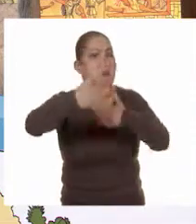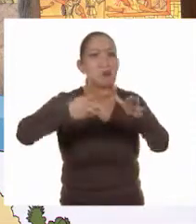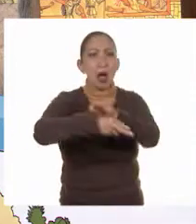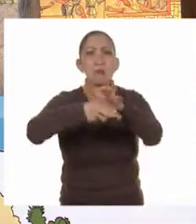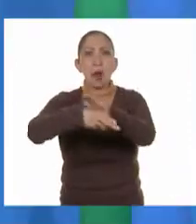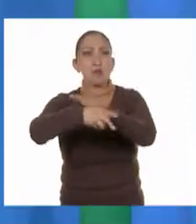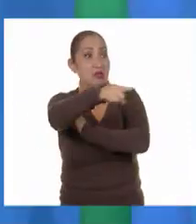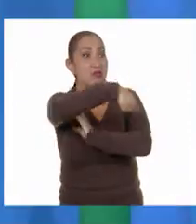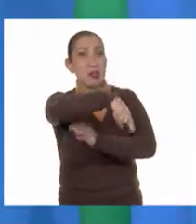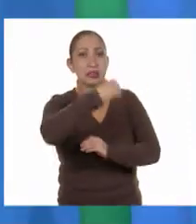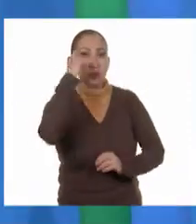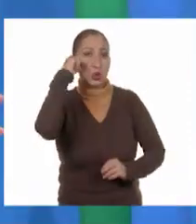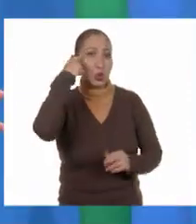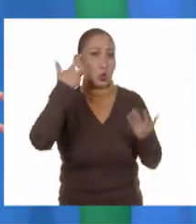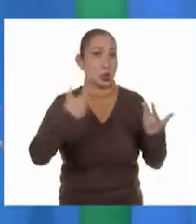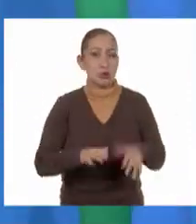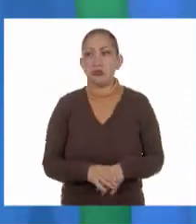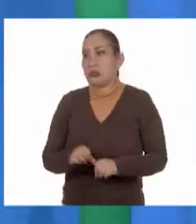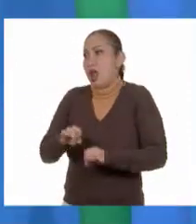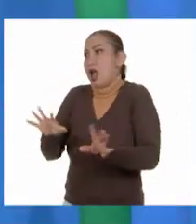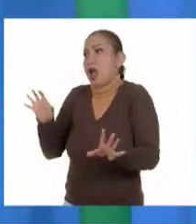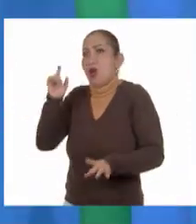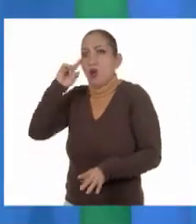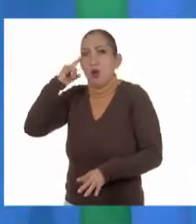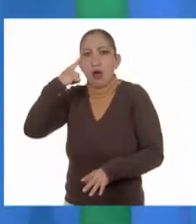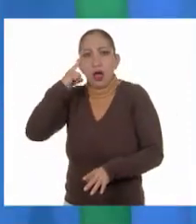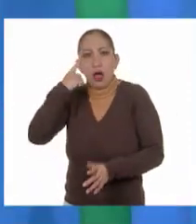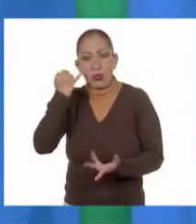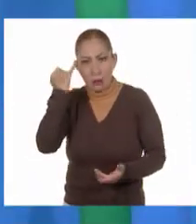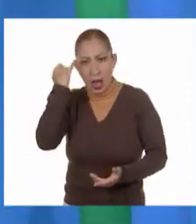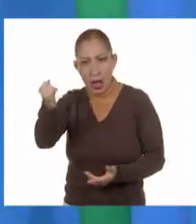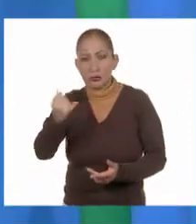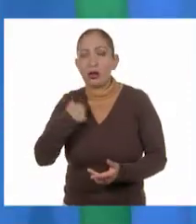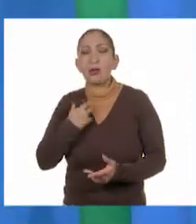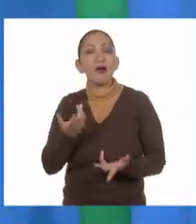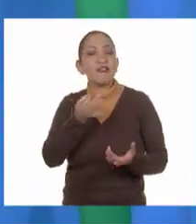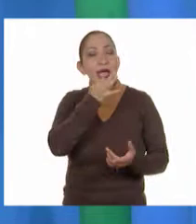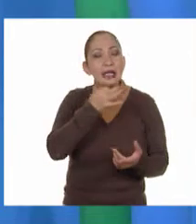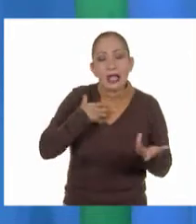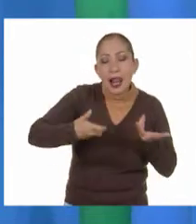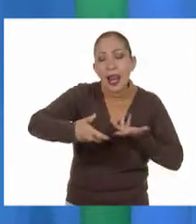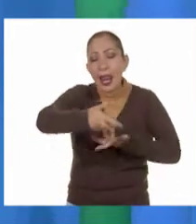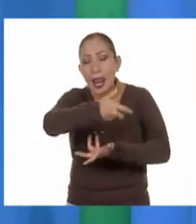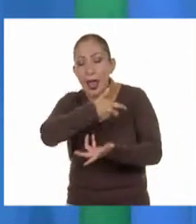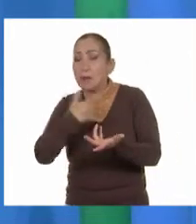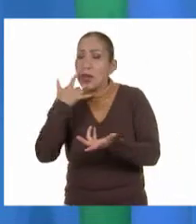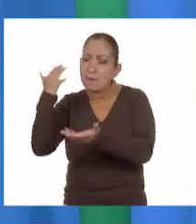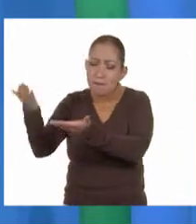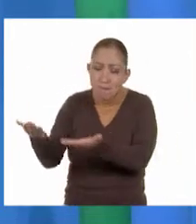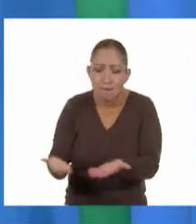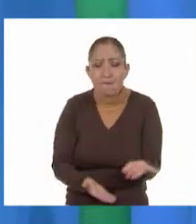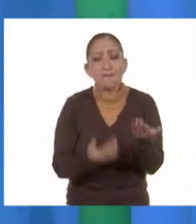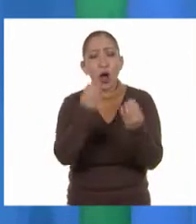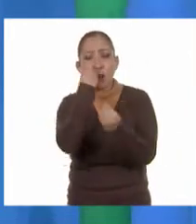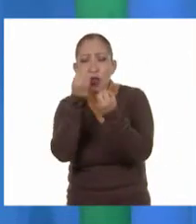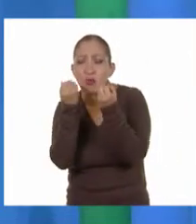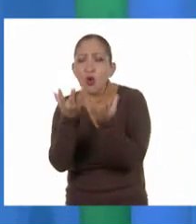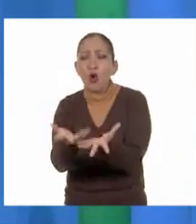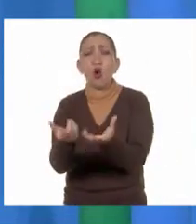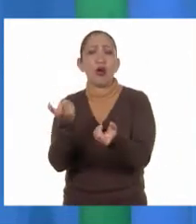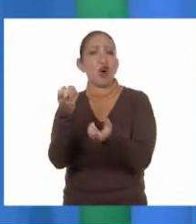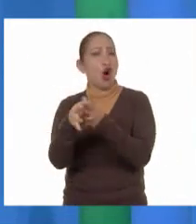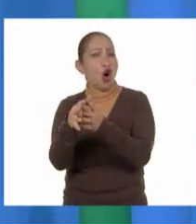mexicas. Bueno, pues cómo no se iban a enojar. Maestra, si los agarraron, bueno, después de que les dieron alojamiento, comida y